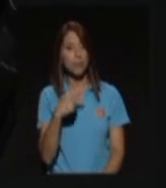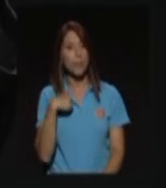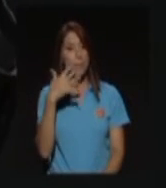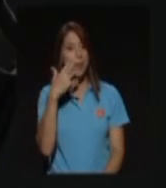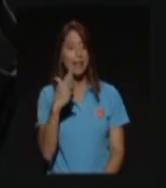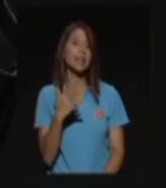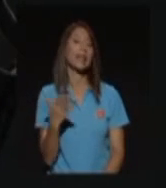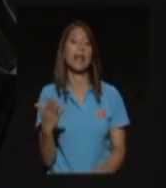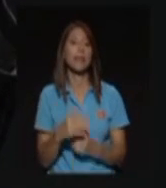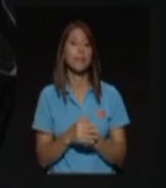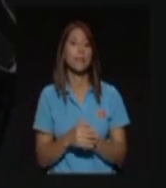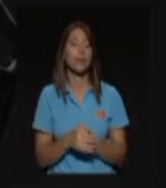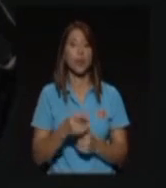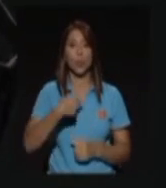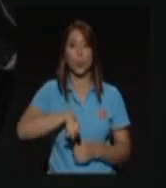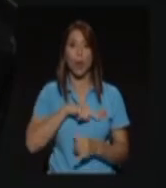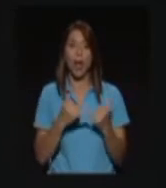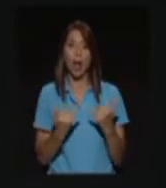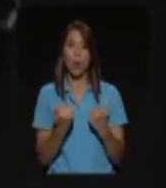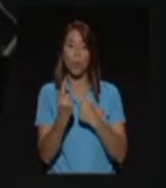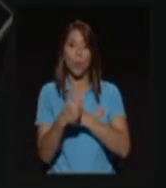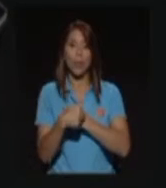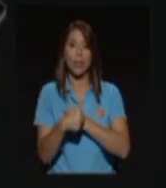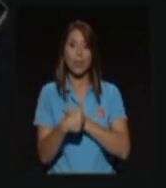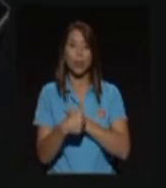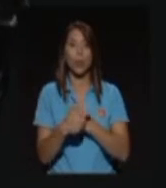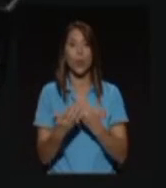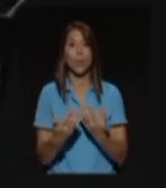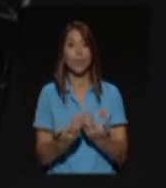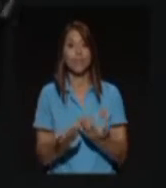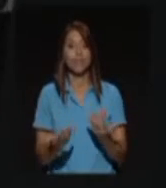que estamos en un momento donde algunos vientos